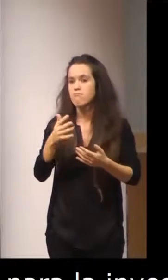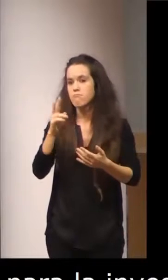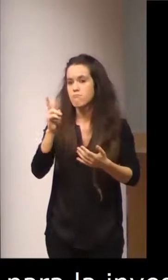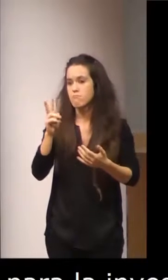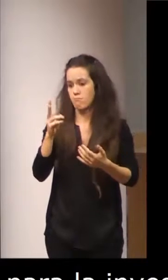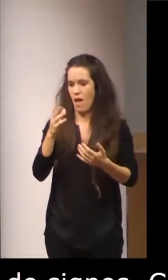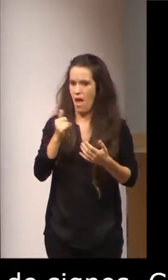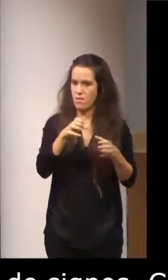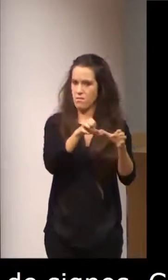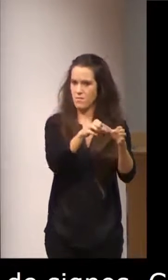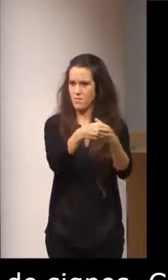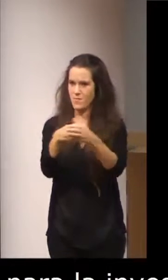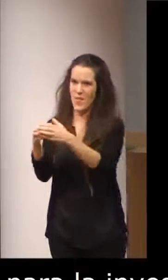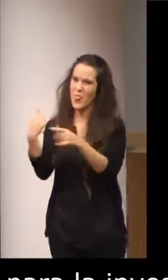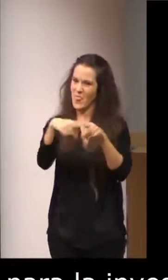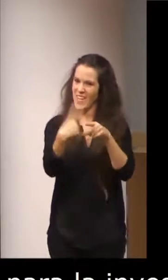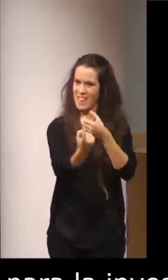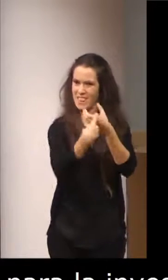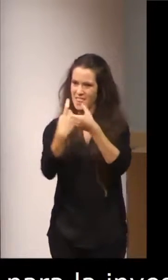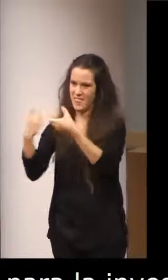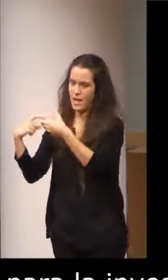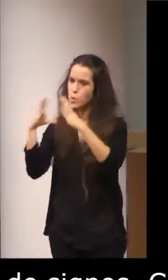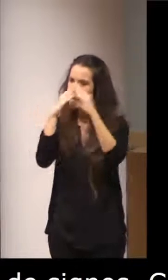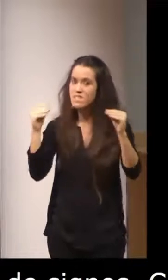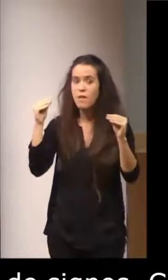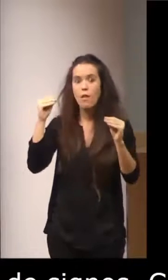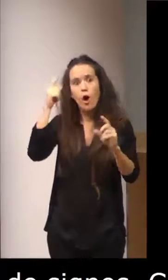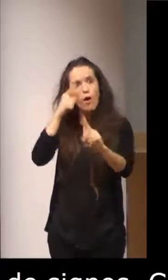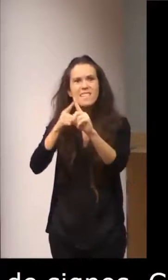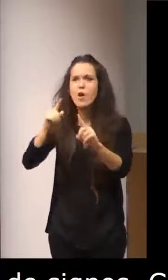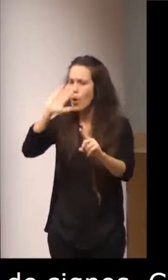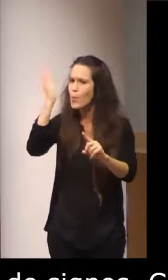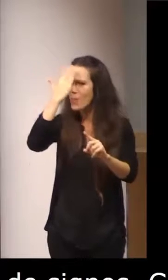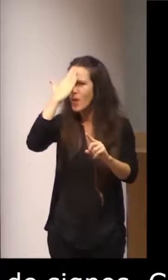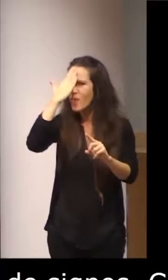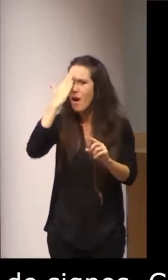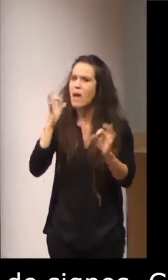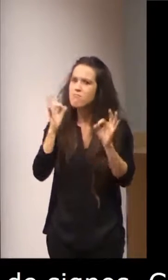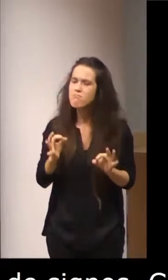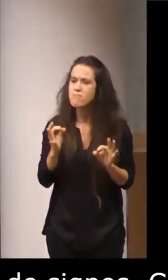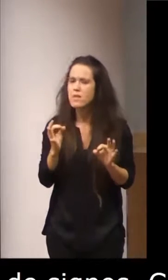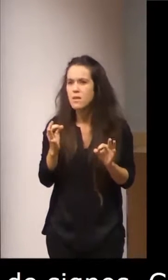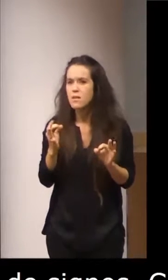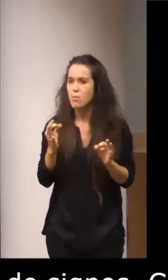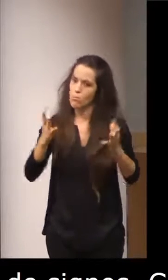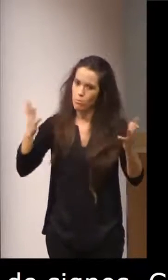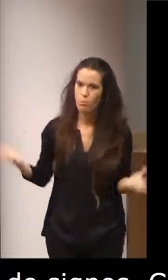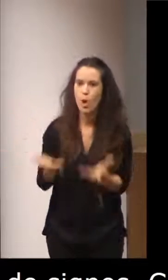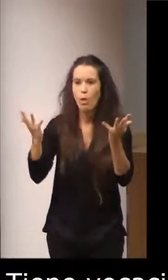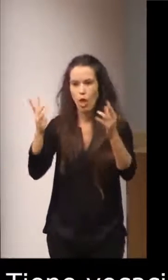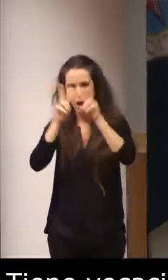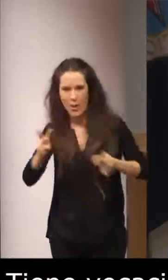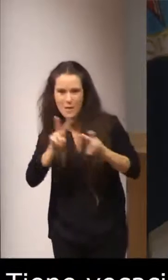constituida por una serie de universidades, tiene vocación, fundamentalmente, de promover la investigación,